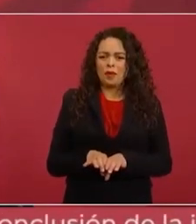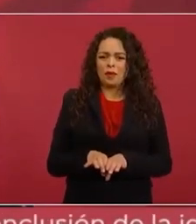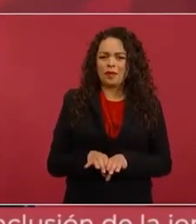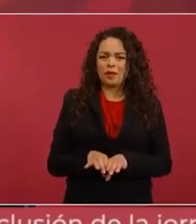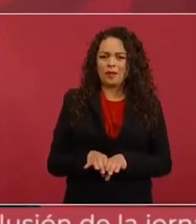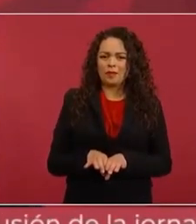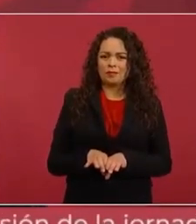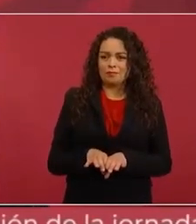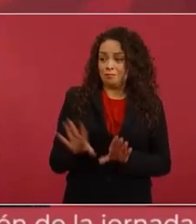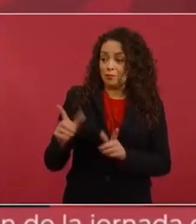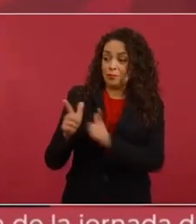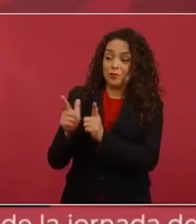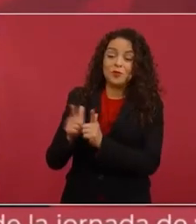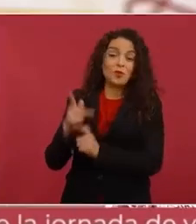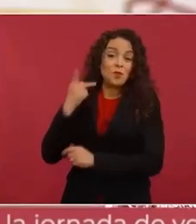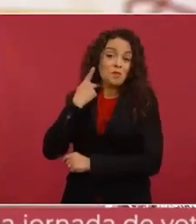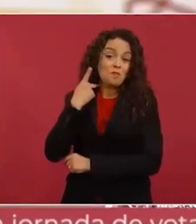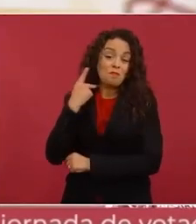el PRI